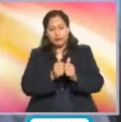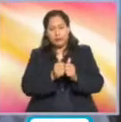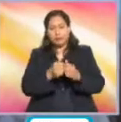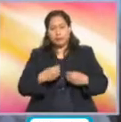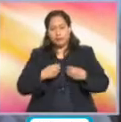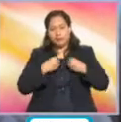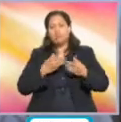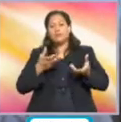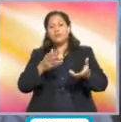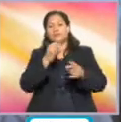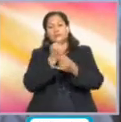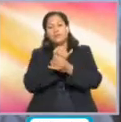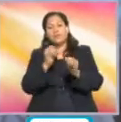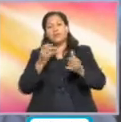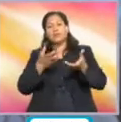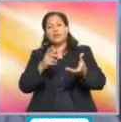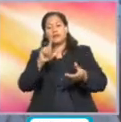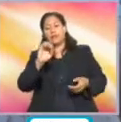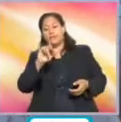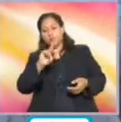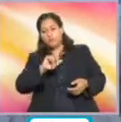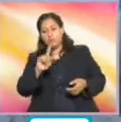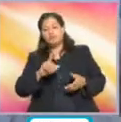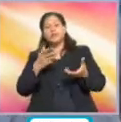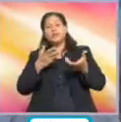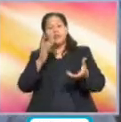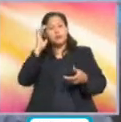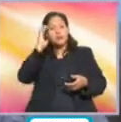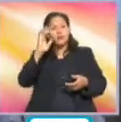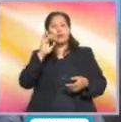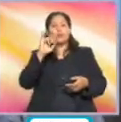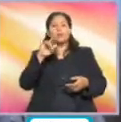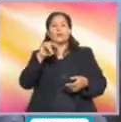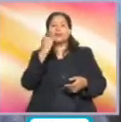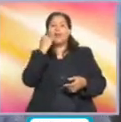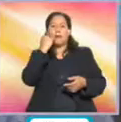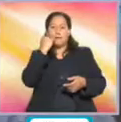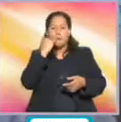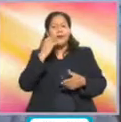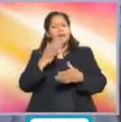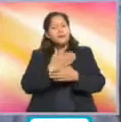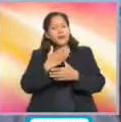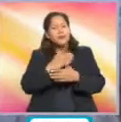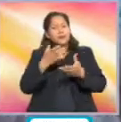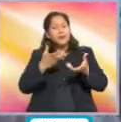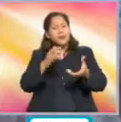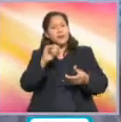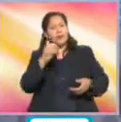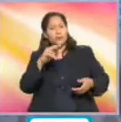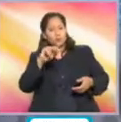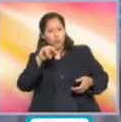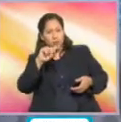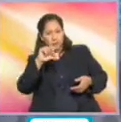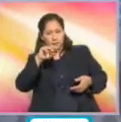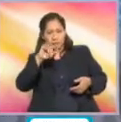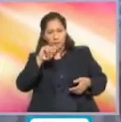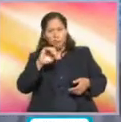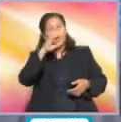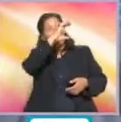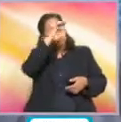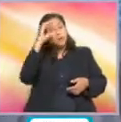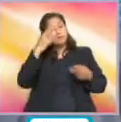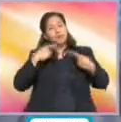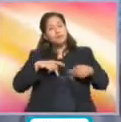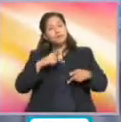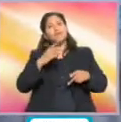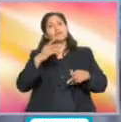la calle Independencia, en la calle de López, en San Juan de Letrán. Donde hay una cafetería en el ayuntamiento, ahí vemos fotos que hay de gente